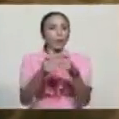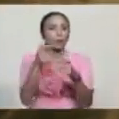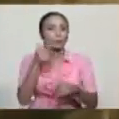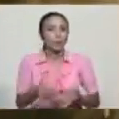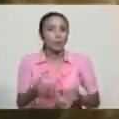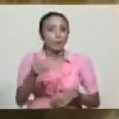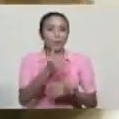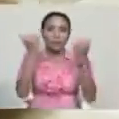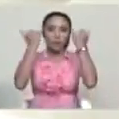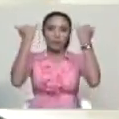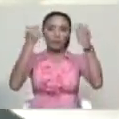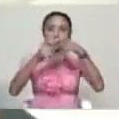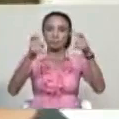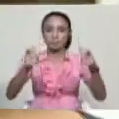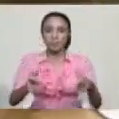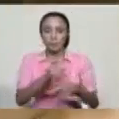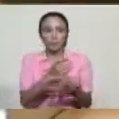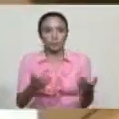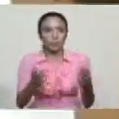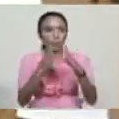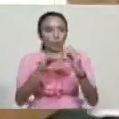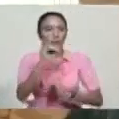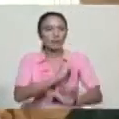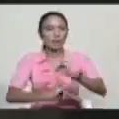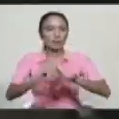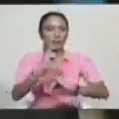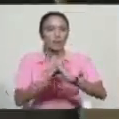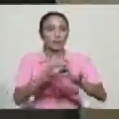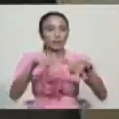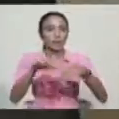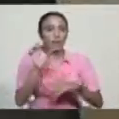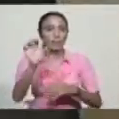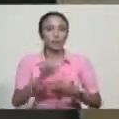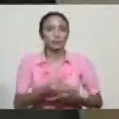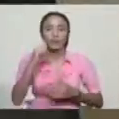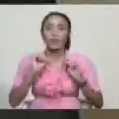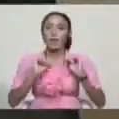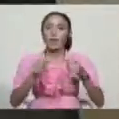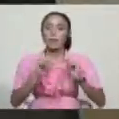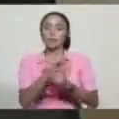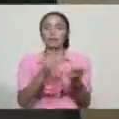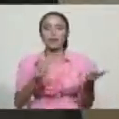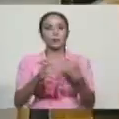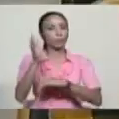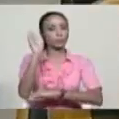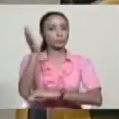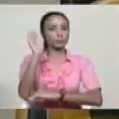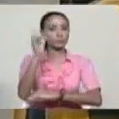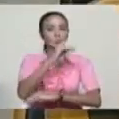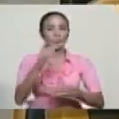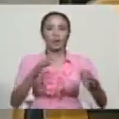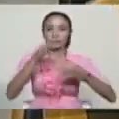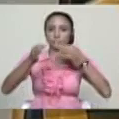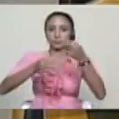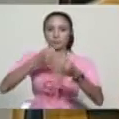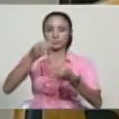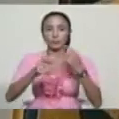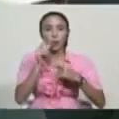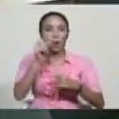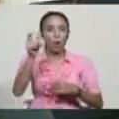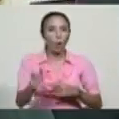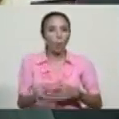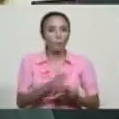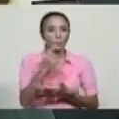con intelectuales nacionales e internacionales. Daremos inicio con las palabras del ciudadano Ernesto